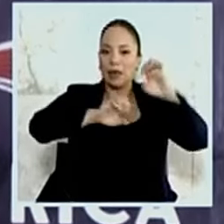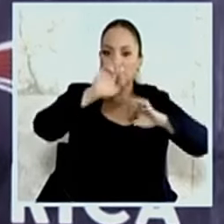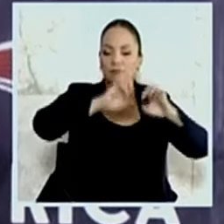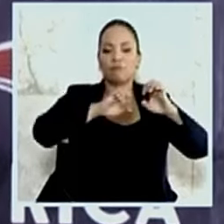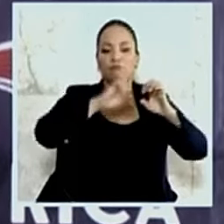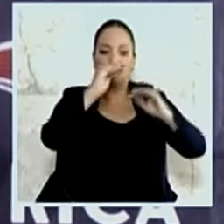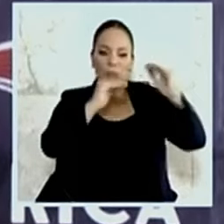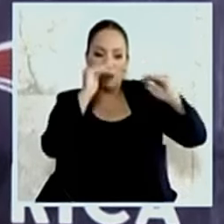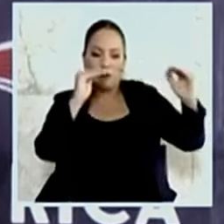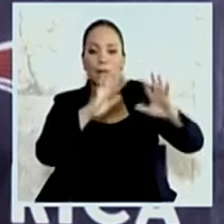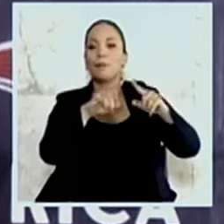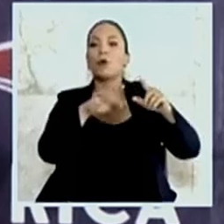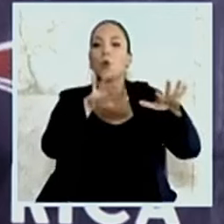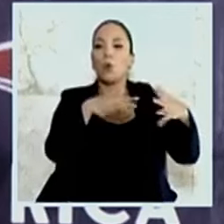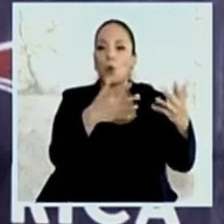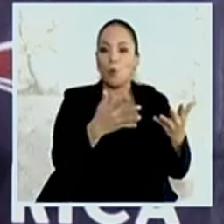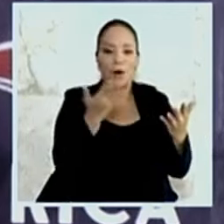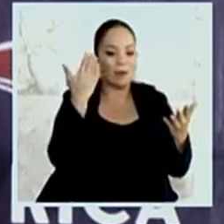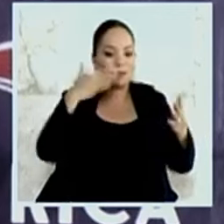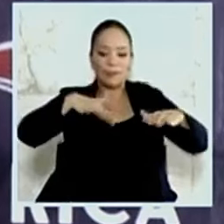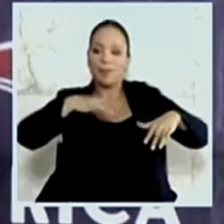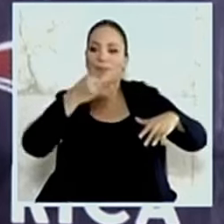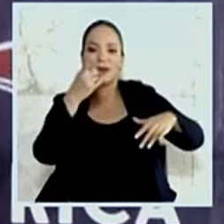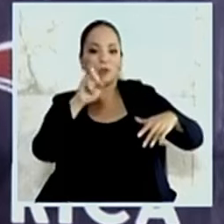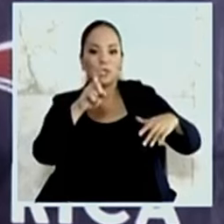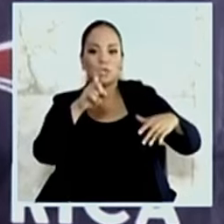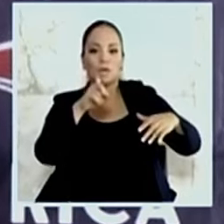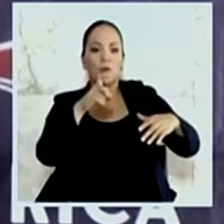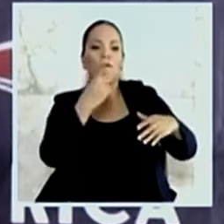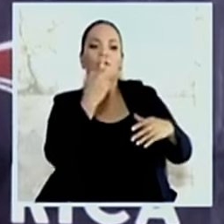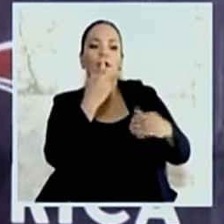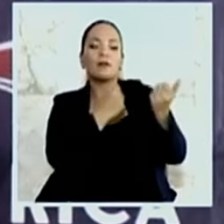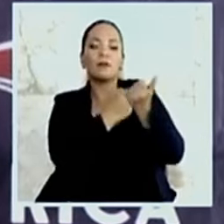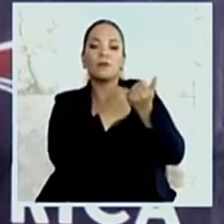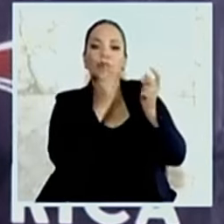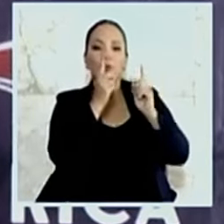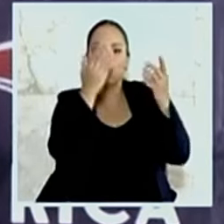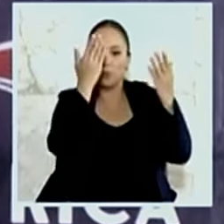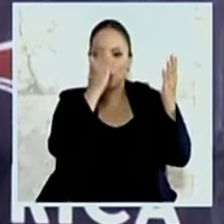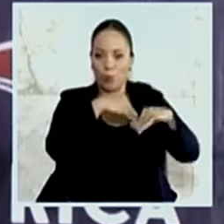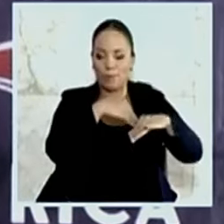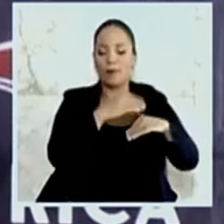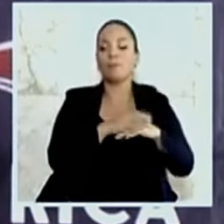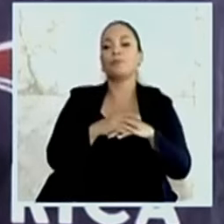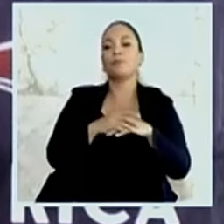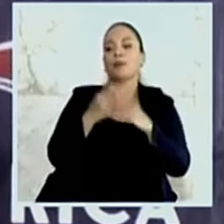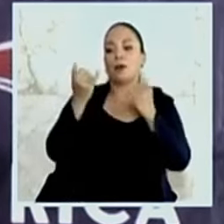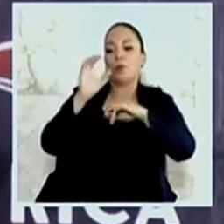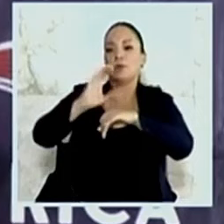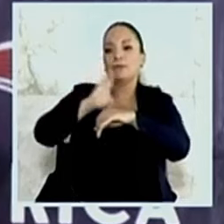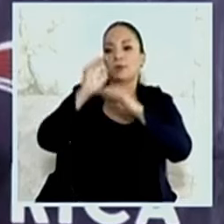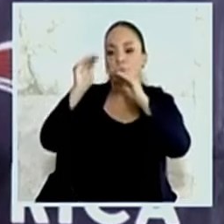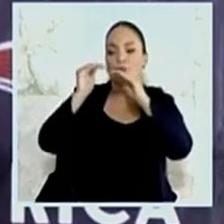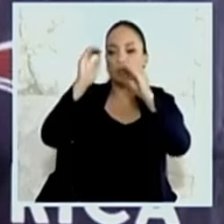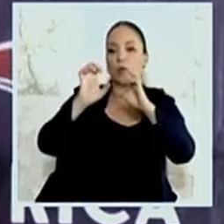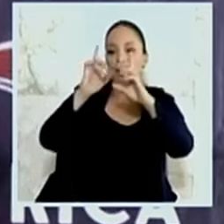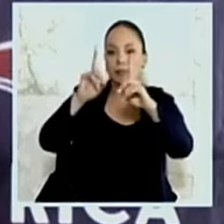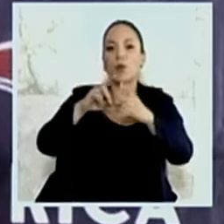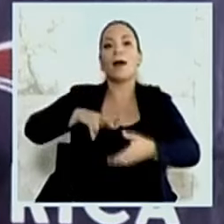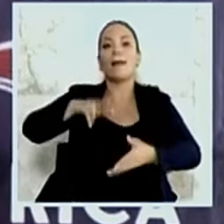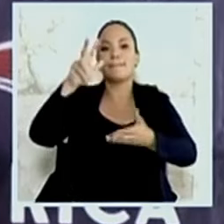de los estudiantes. Siempre se habló cómo se va a nivelar, cuándo se va a nivelar, pero no se tenía un diagnóstico